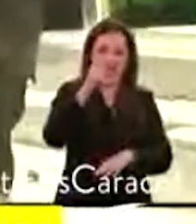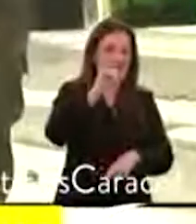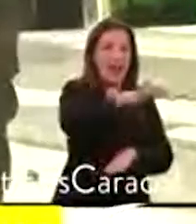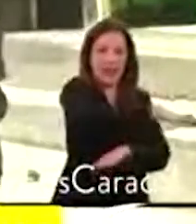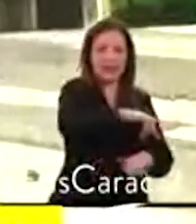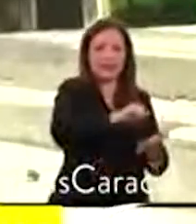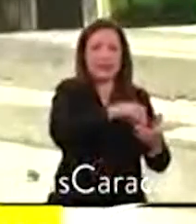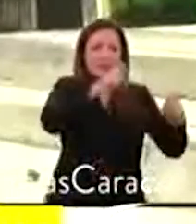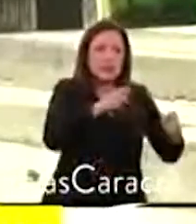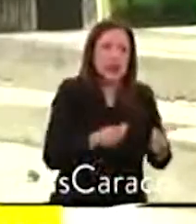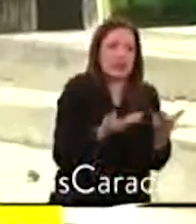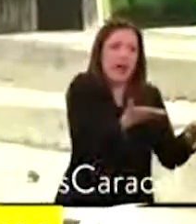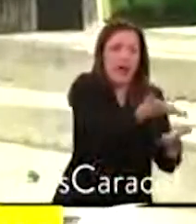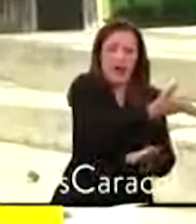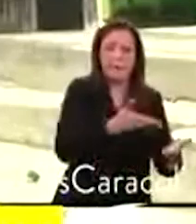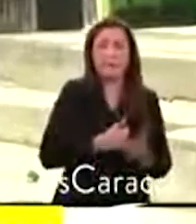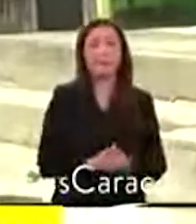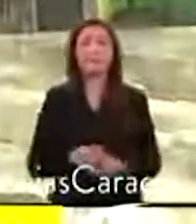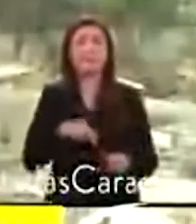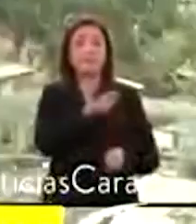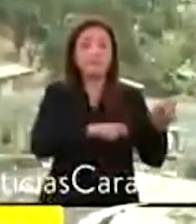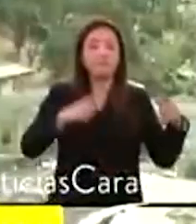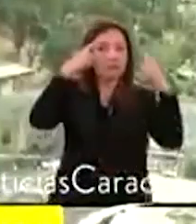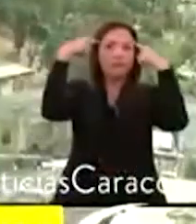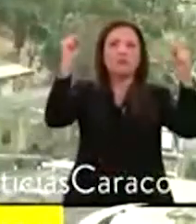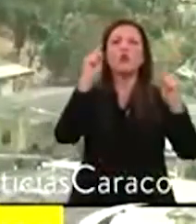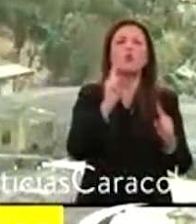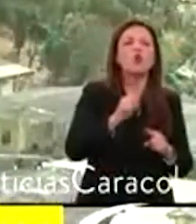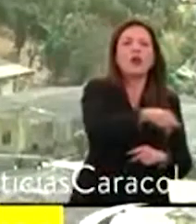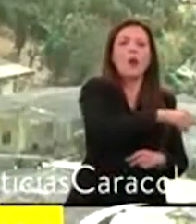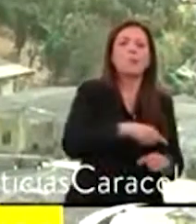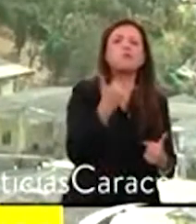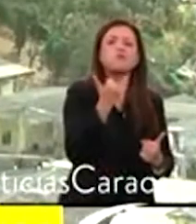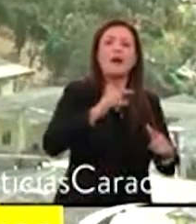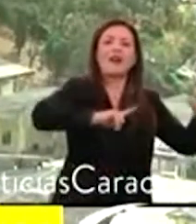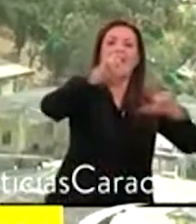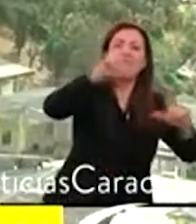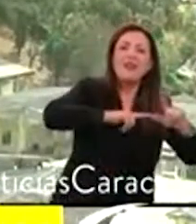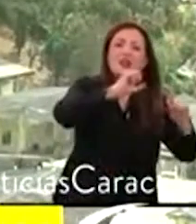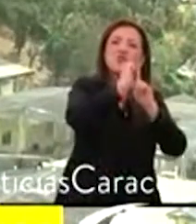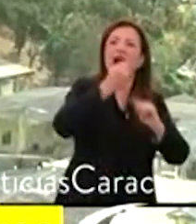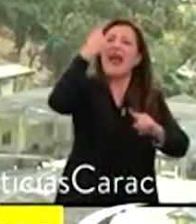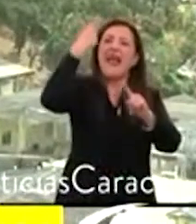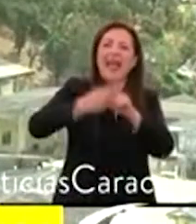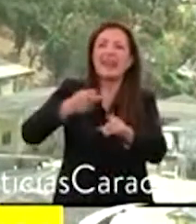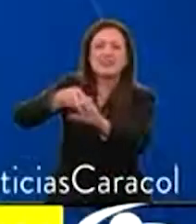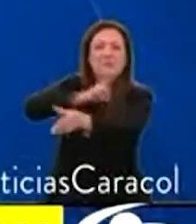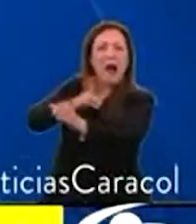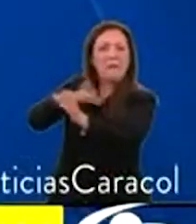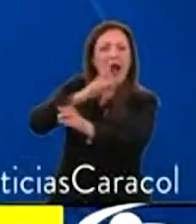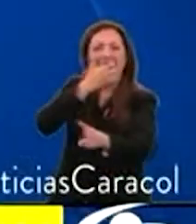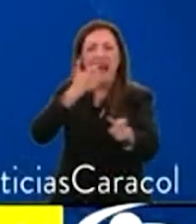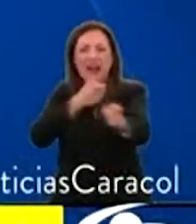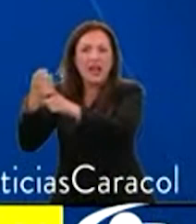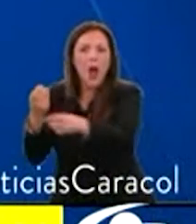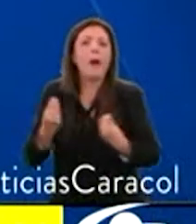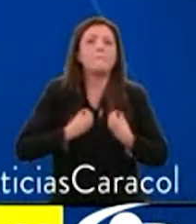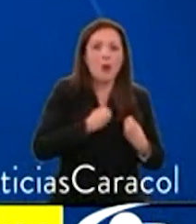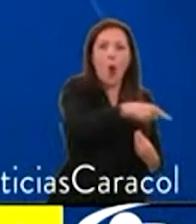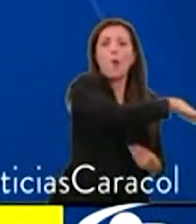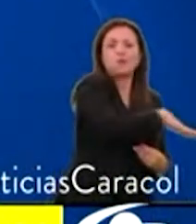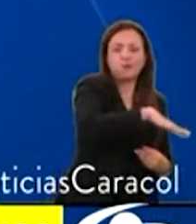autoridades mostraron su preocupación debido a que en la zona habitan líderes sociales y varios desmovilizados. Pero la presencia de este grupo ha